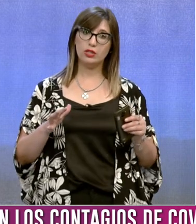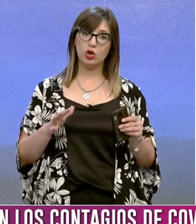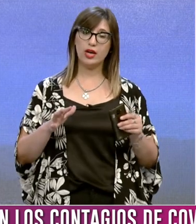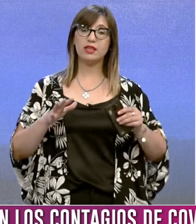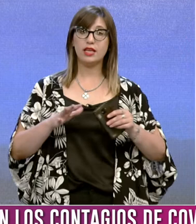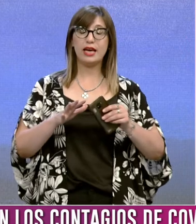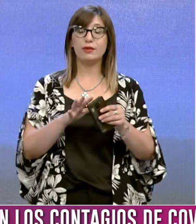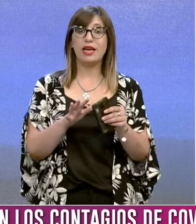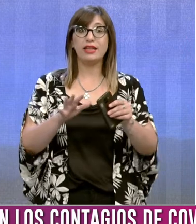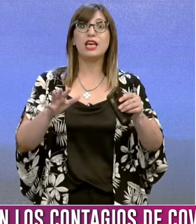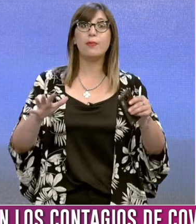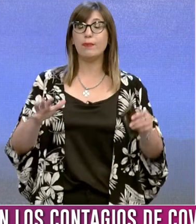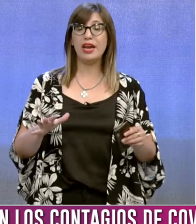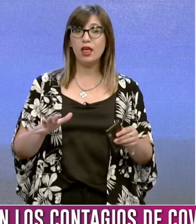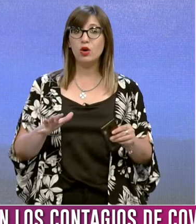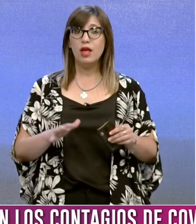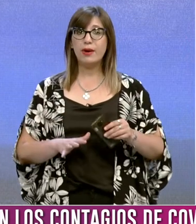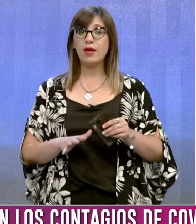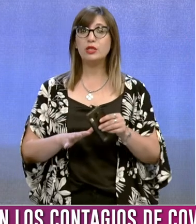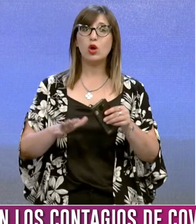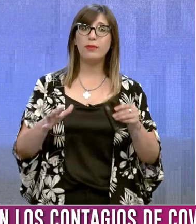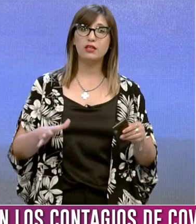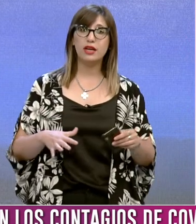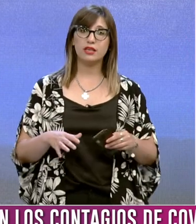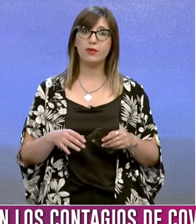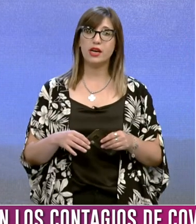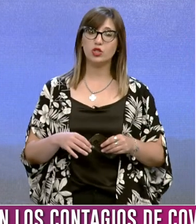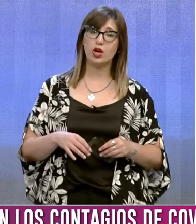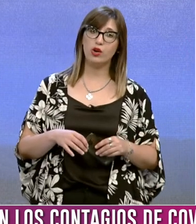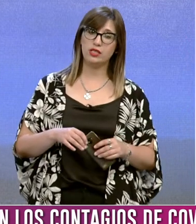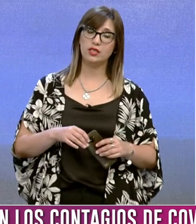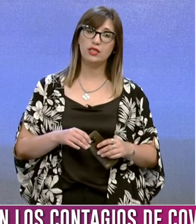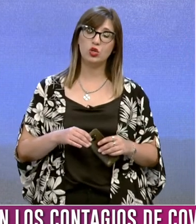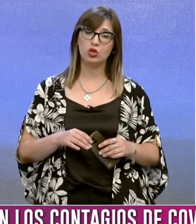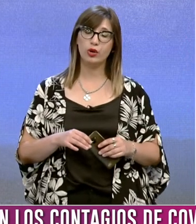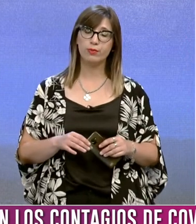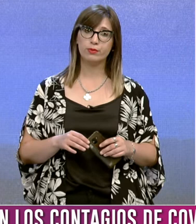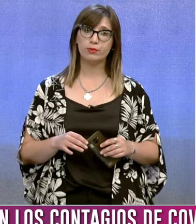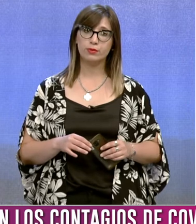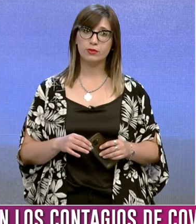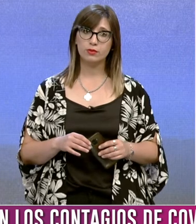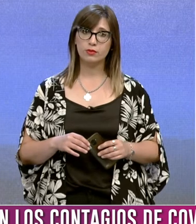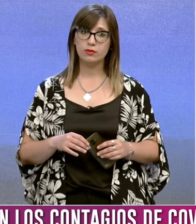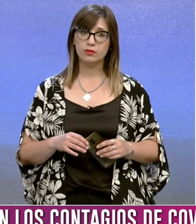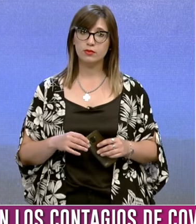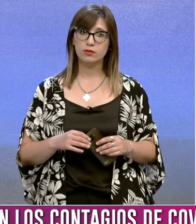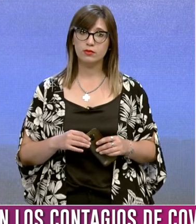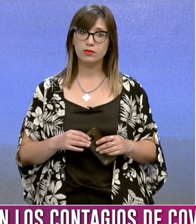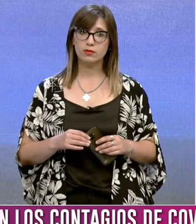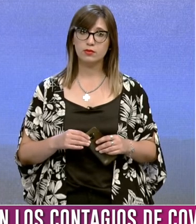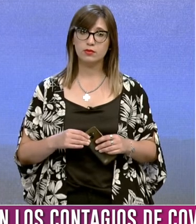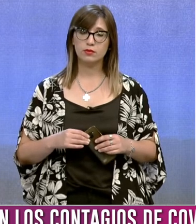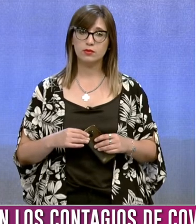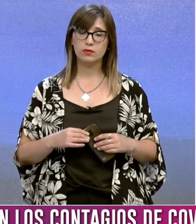se levantó, es decir, que estaría preparado para eventualmente recibir a aquellos que lo necesiten, doctor. No,